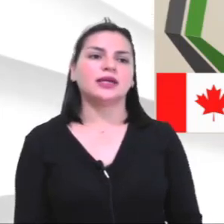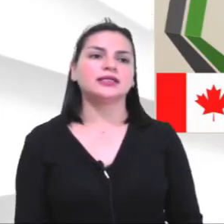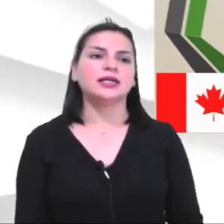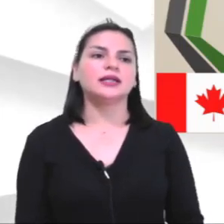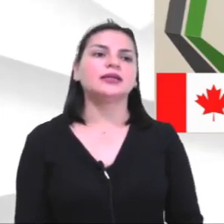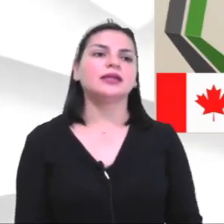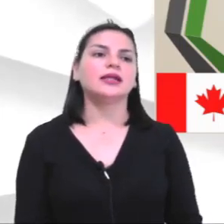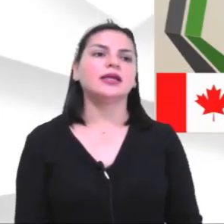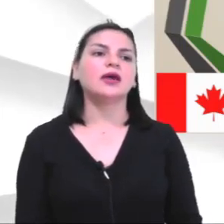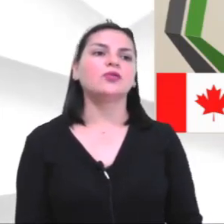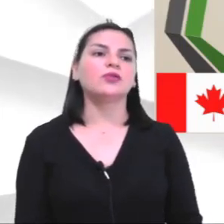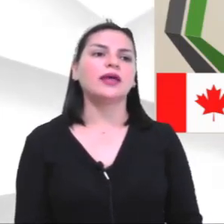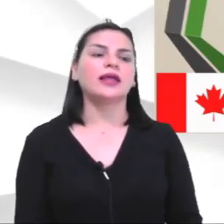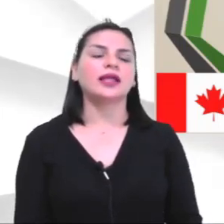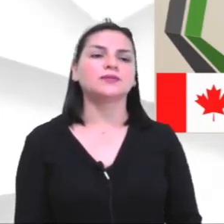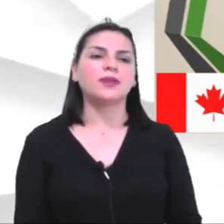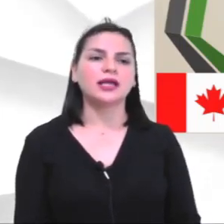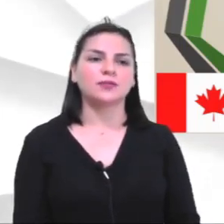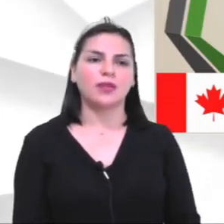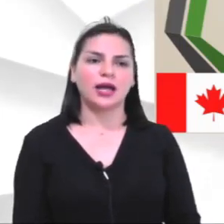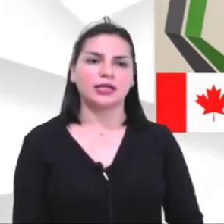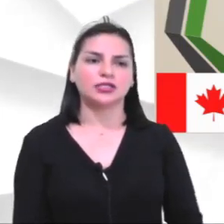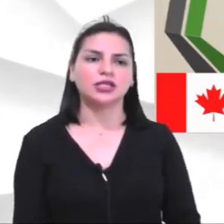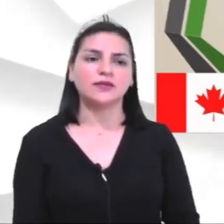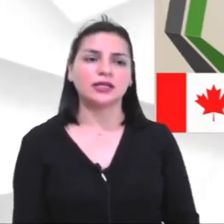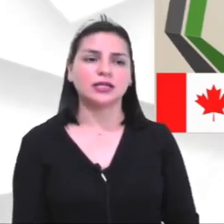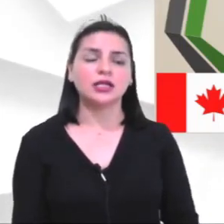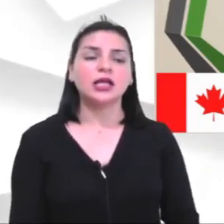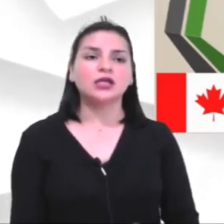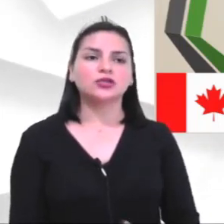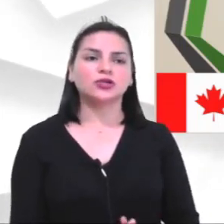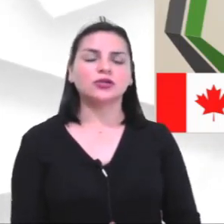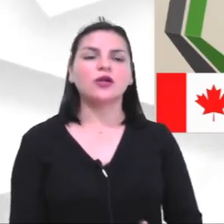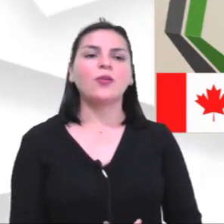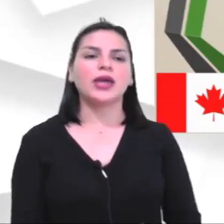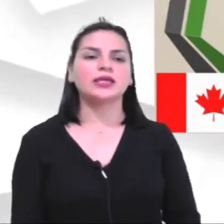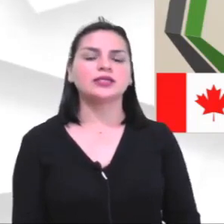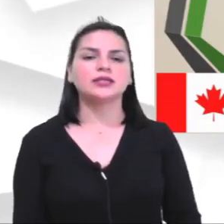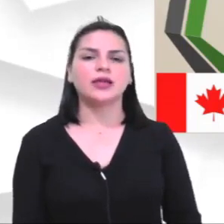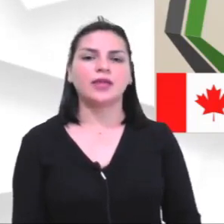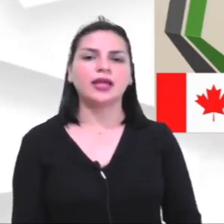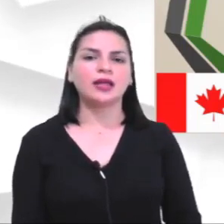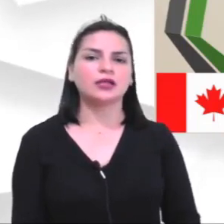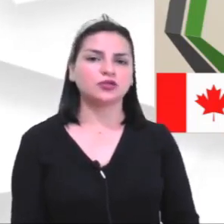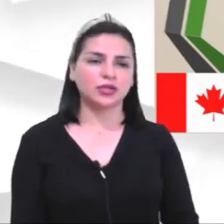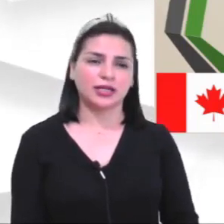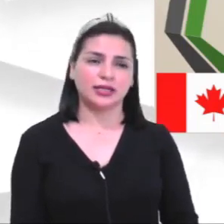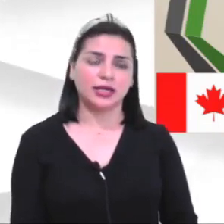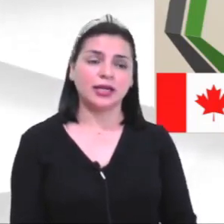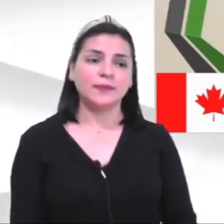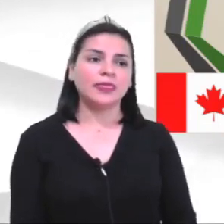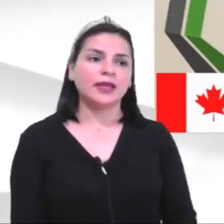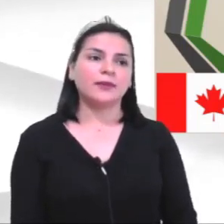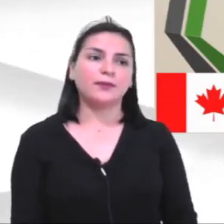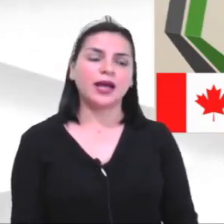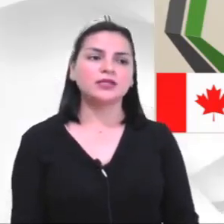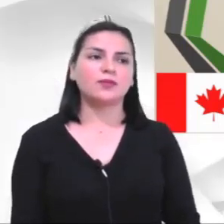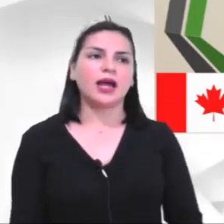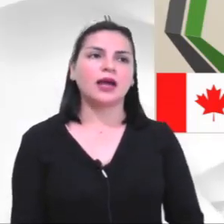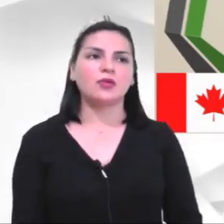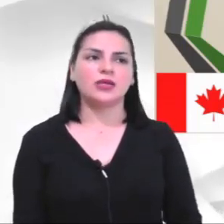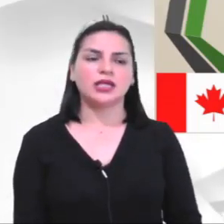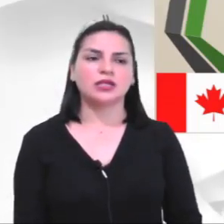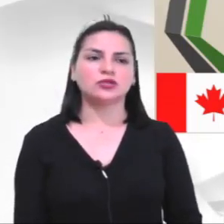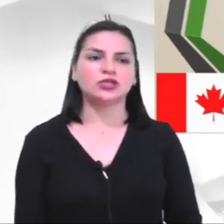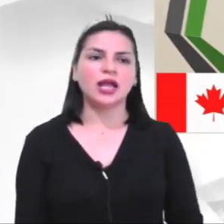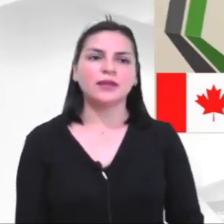y Brasil, tenían una de las más bajas. Chile y Brasil son de los países de América del Sur que tiene más